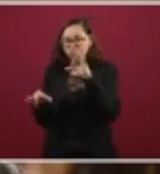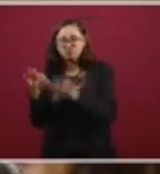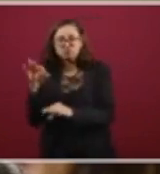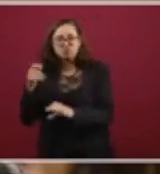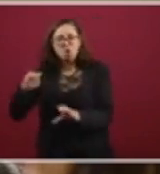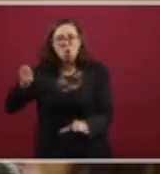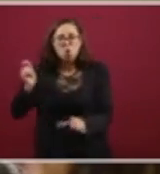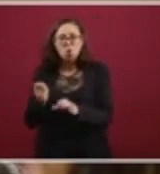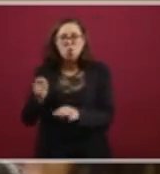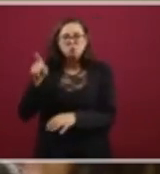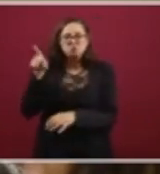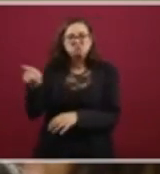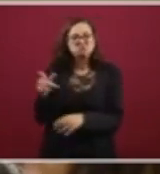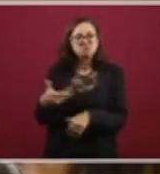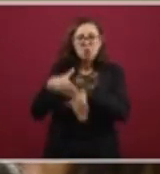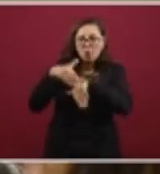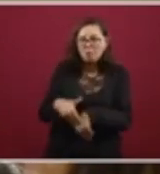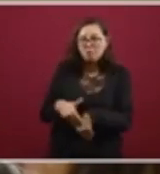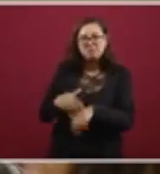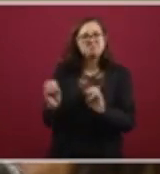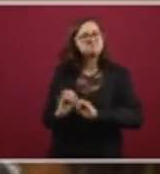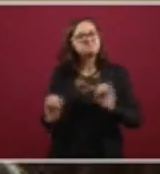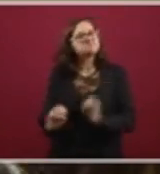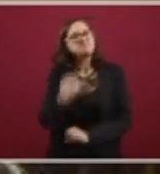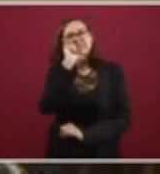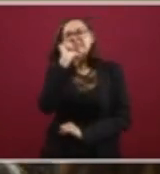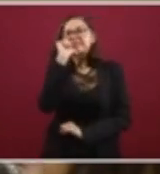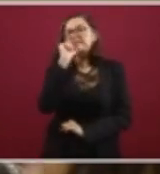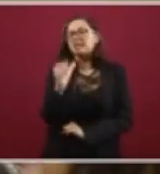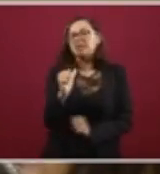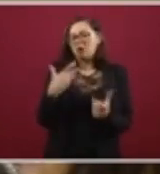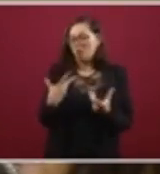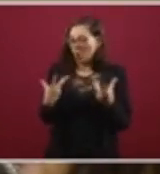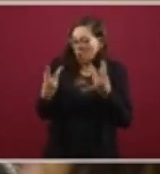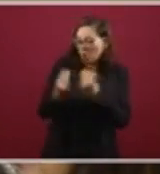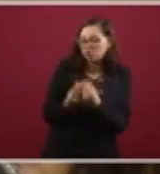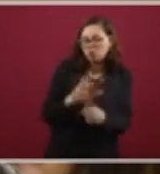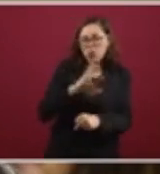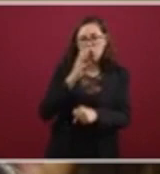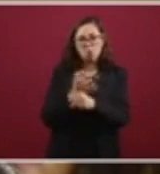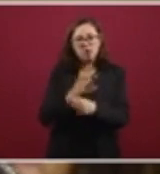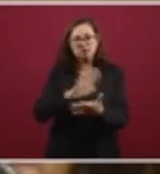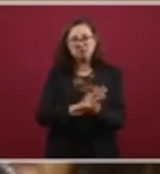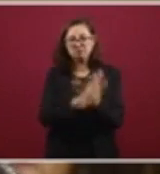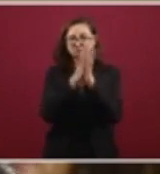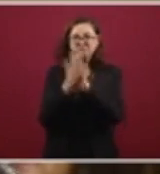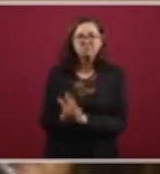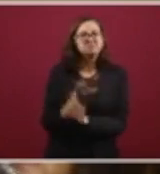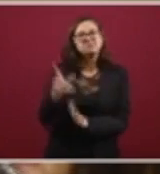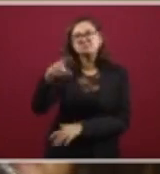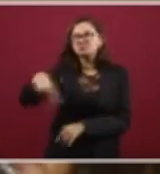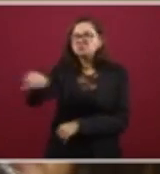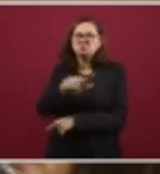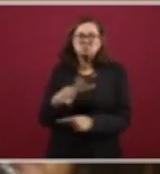no está entrando en cintura? No va en la cuarta transformación eso, se están burlando del pueblo. Cuando dicen que